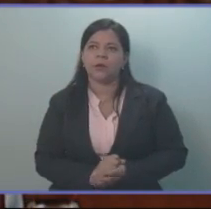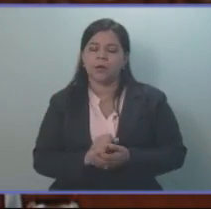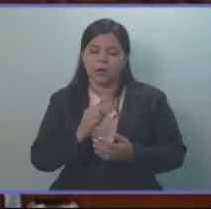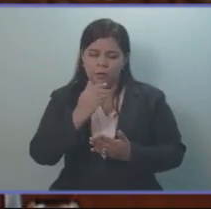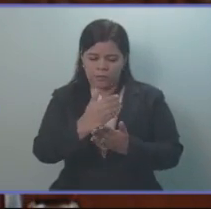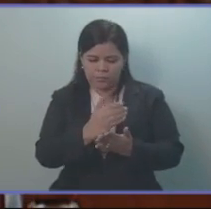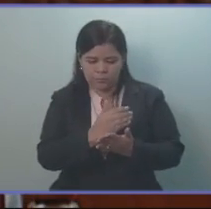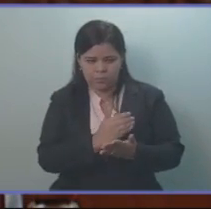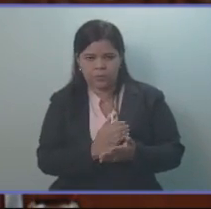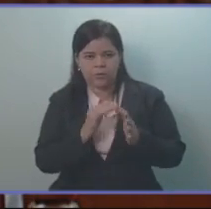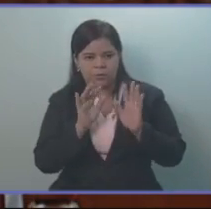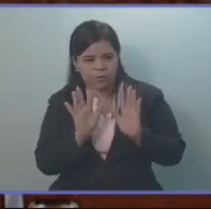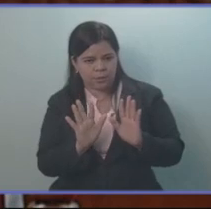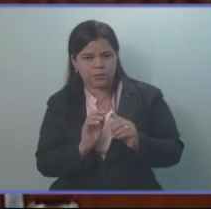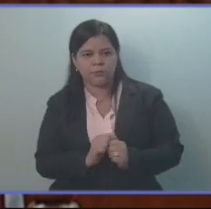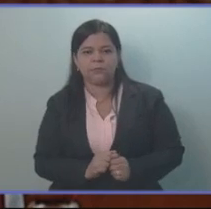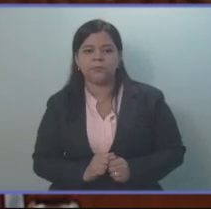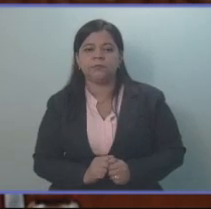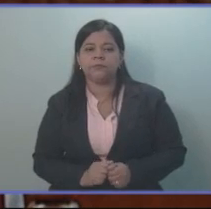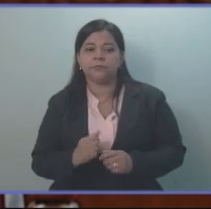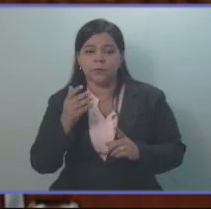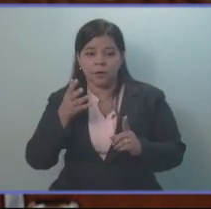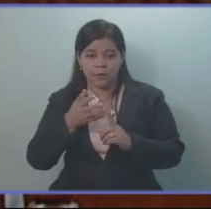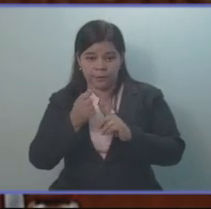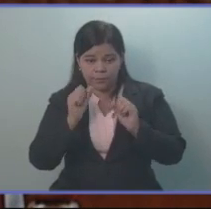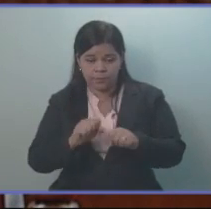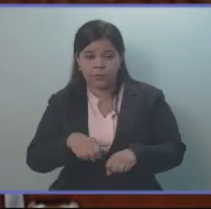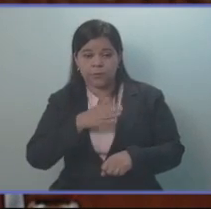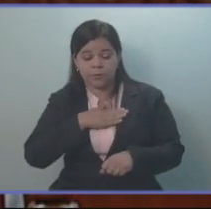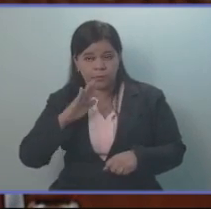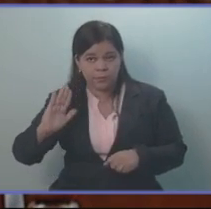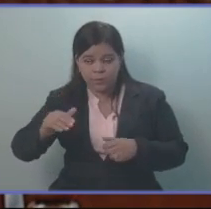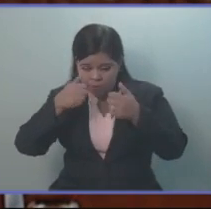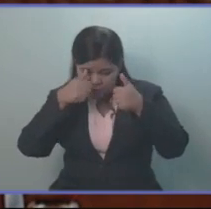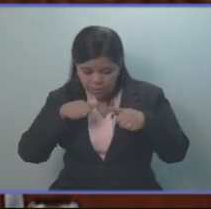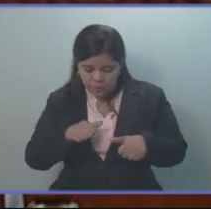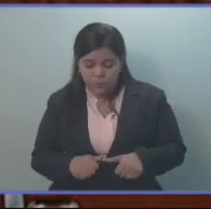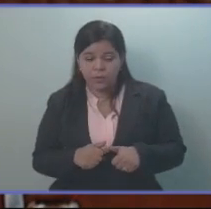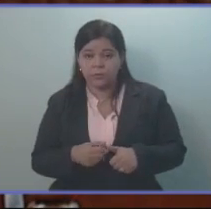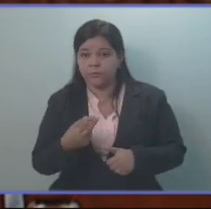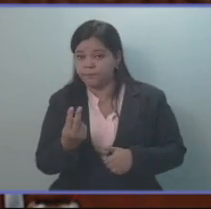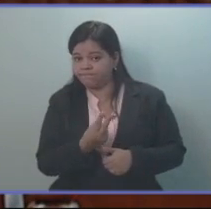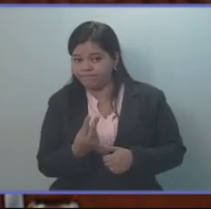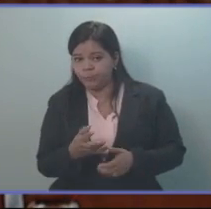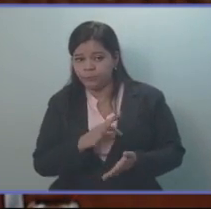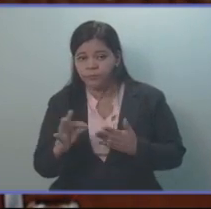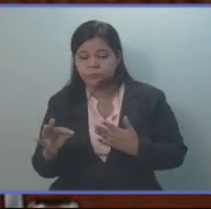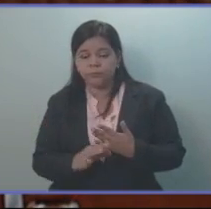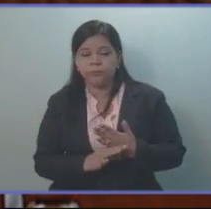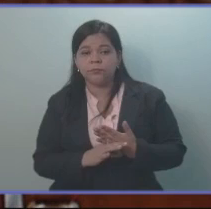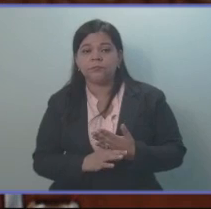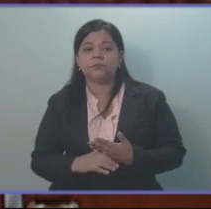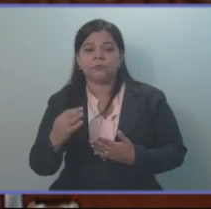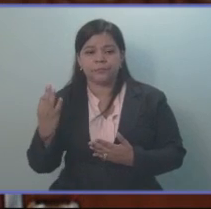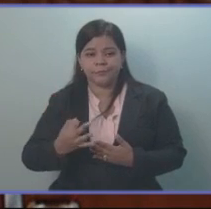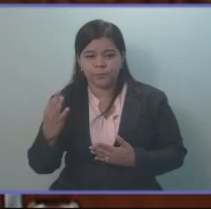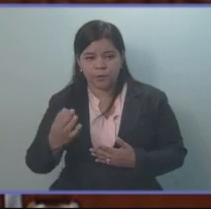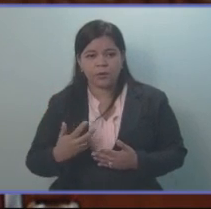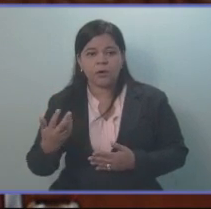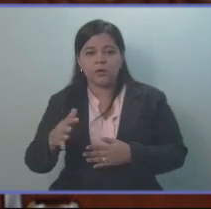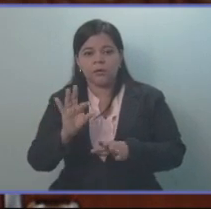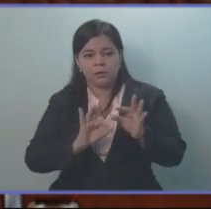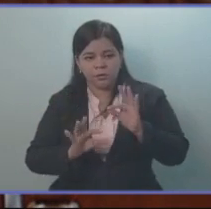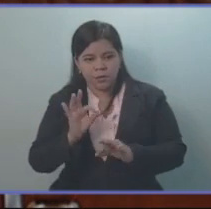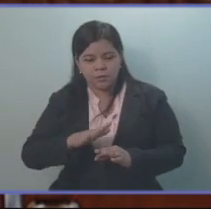10, que con el fin de dar cumplimiento al mencionado acuerdo bilateral y llevar a cabo el proyecto en mención, es necesario que algunos